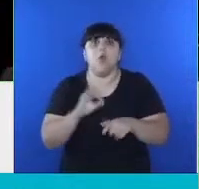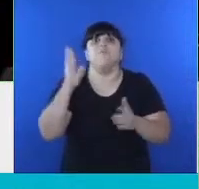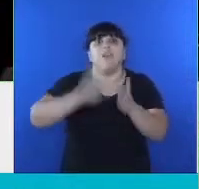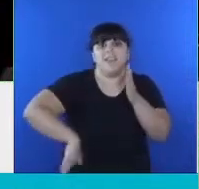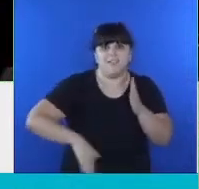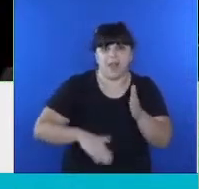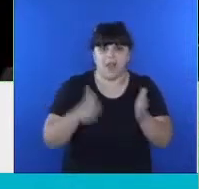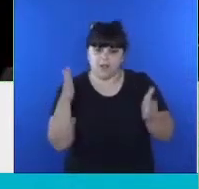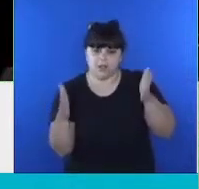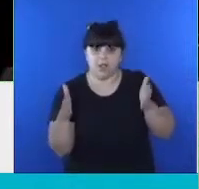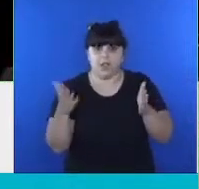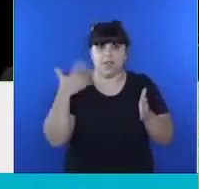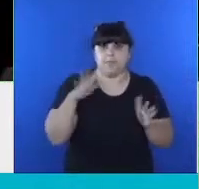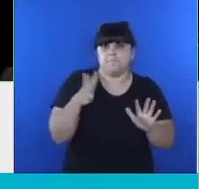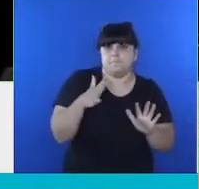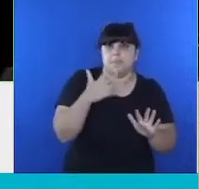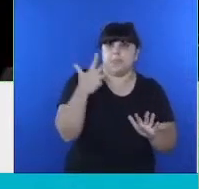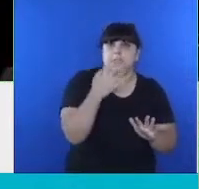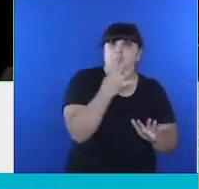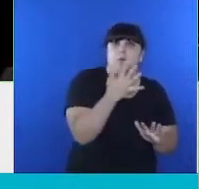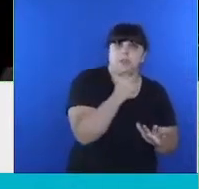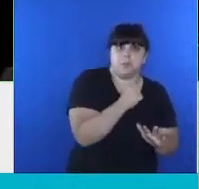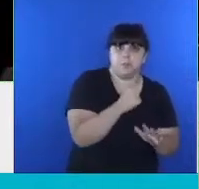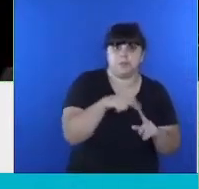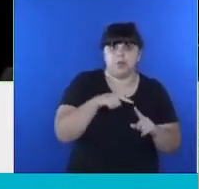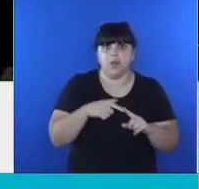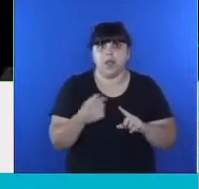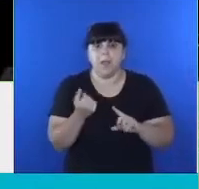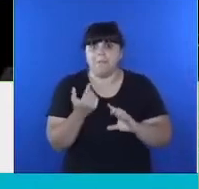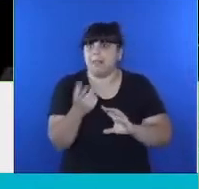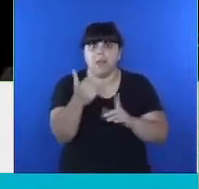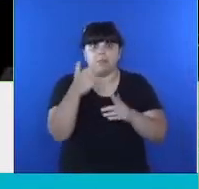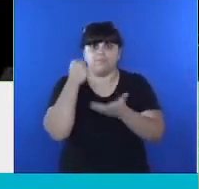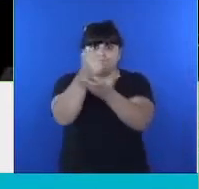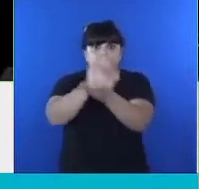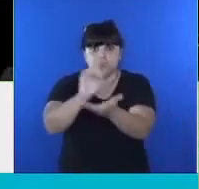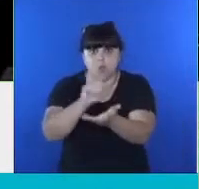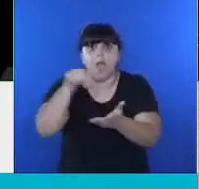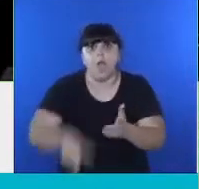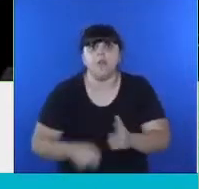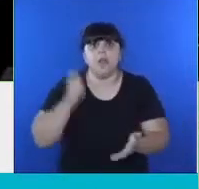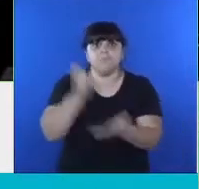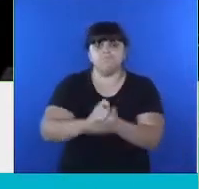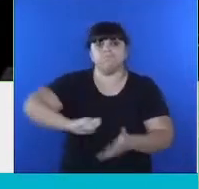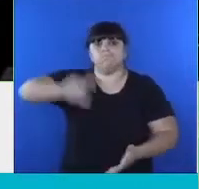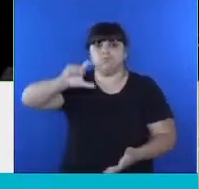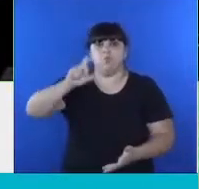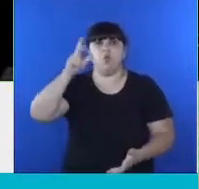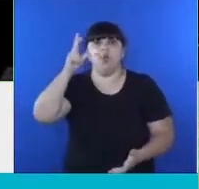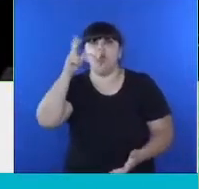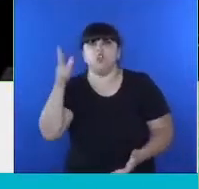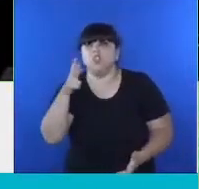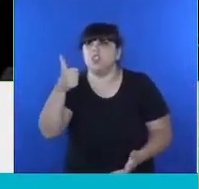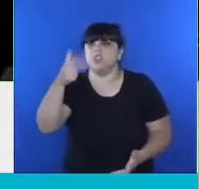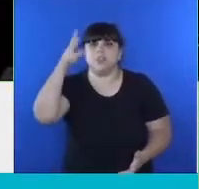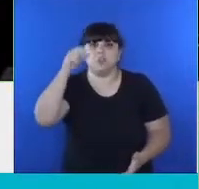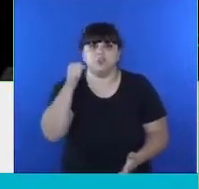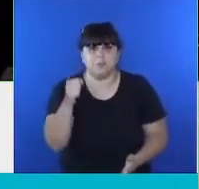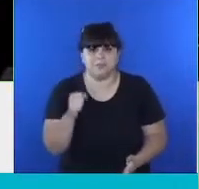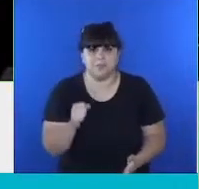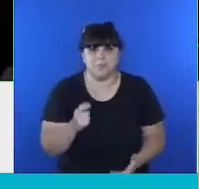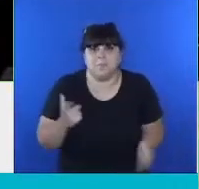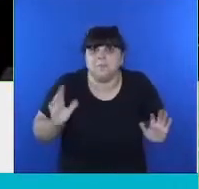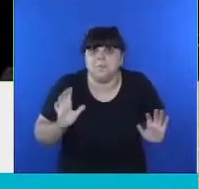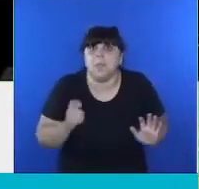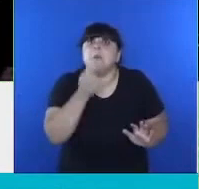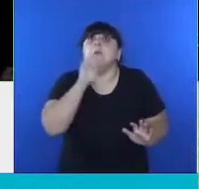Blanca, que estaba en 345 y con el retiro de ese fondo están pagando algo así como 868 pesos,